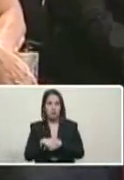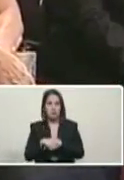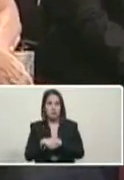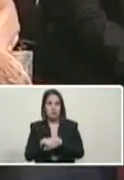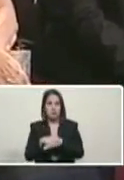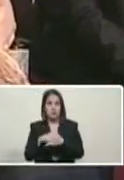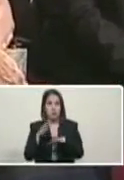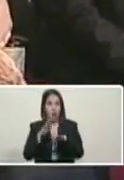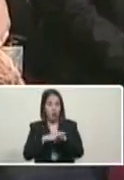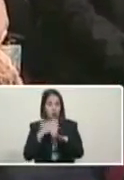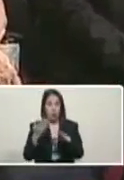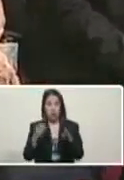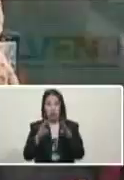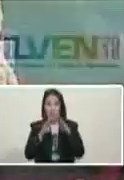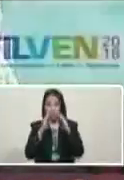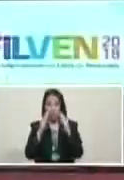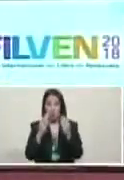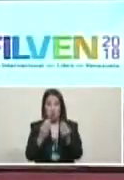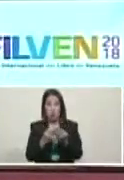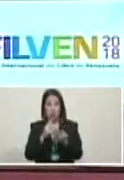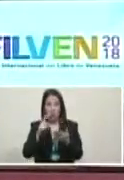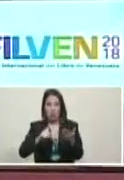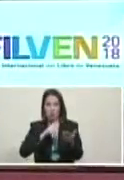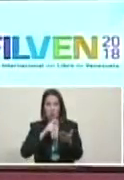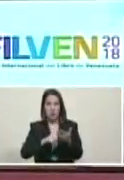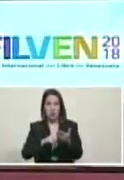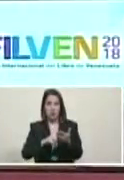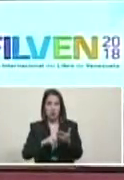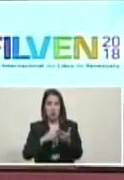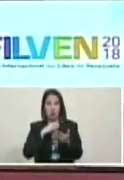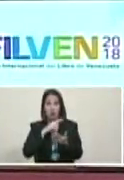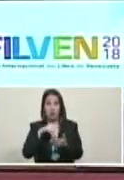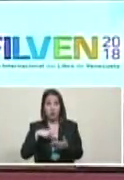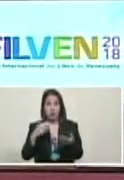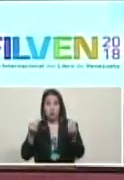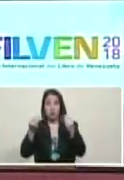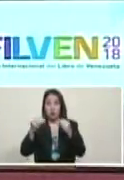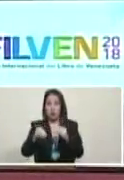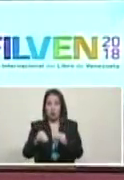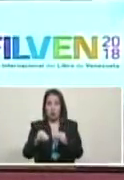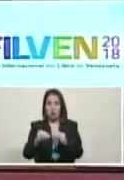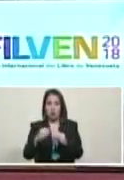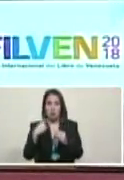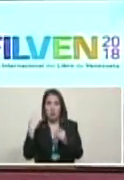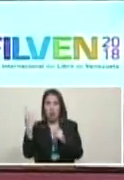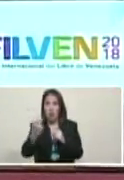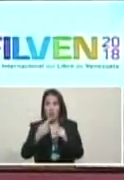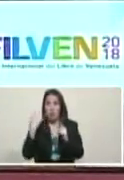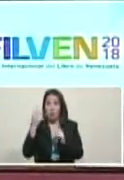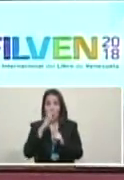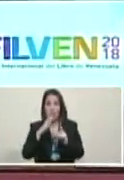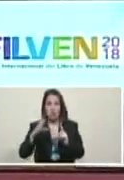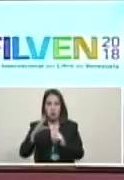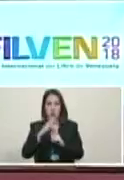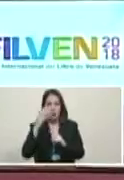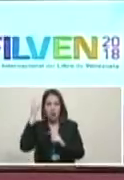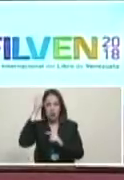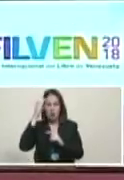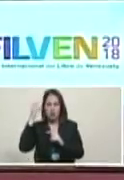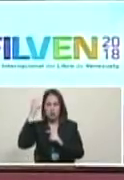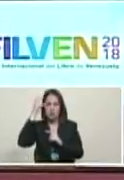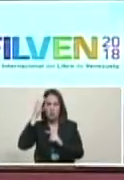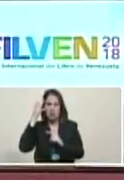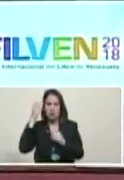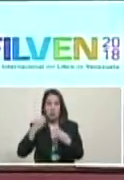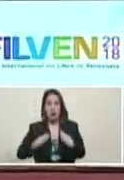porque es un mundo globalizado. Y nosotros estamos de acuerdo, Ramonet, en la globalización de la cultura, del conocimiento, de